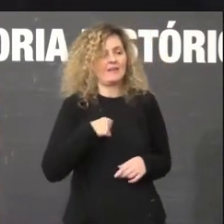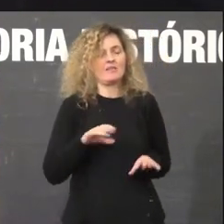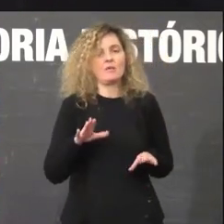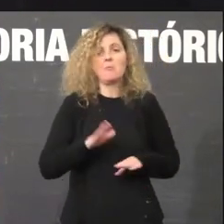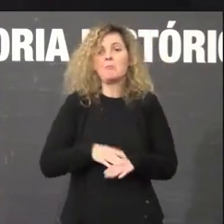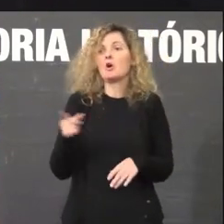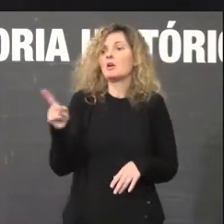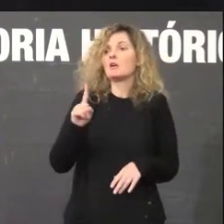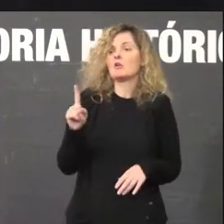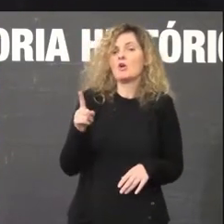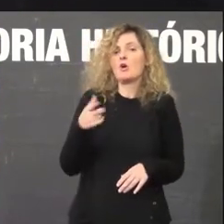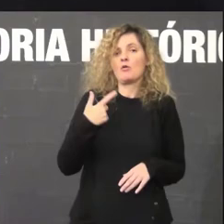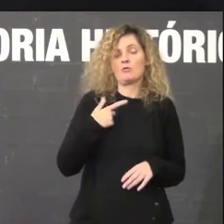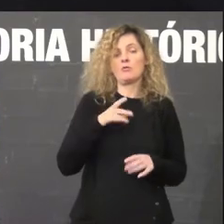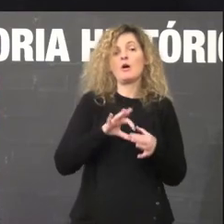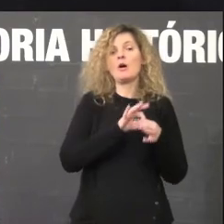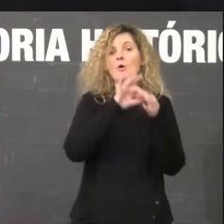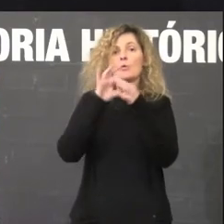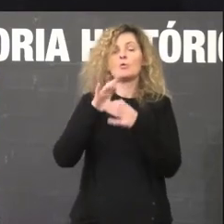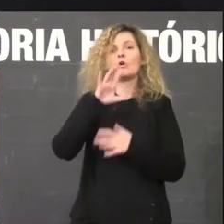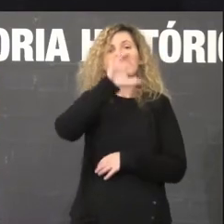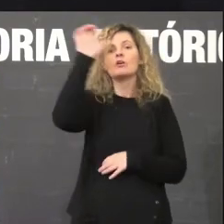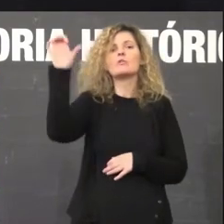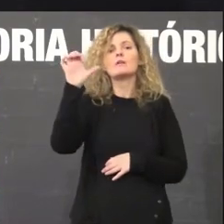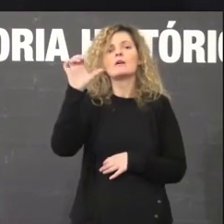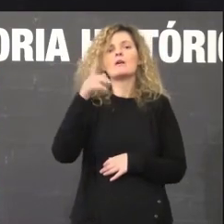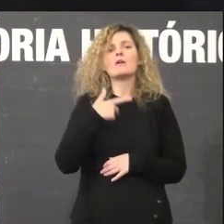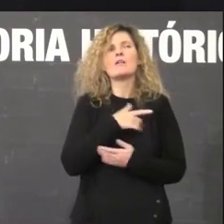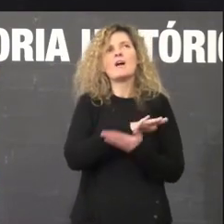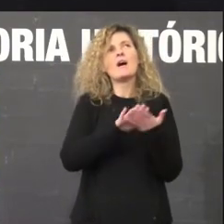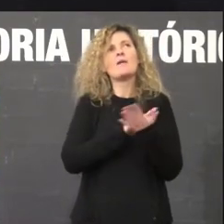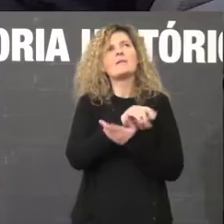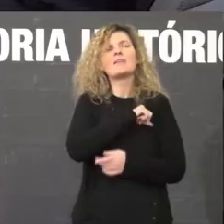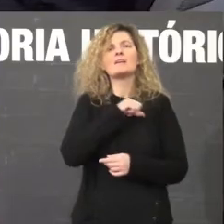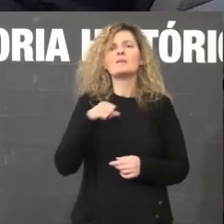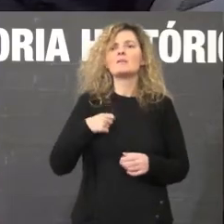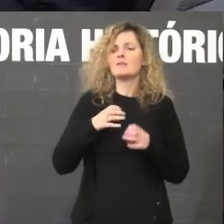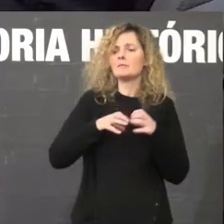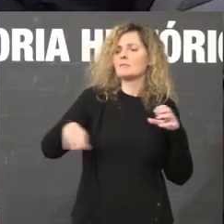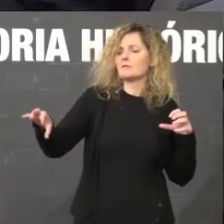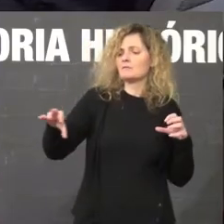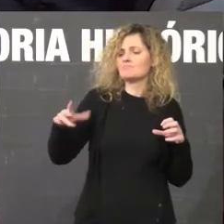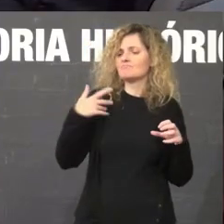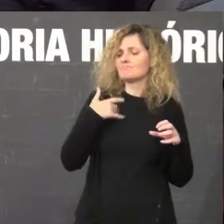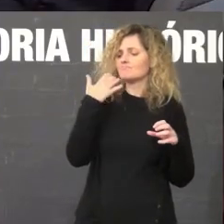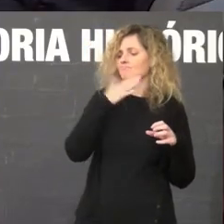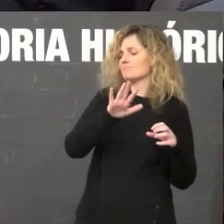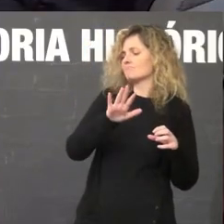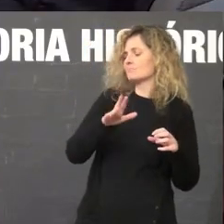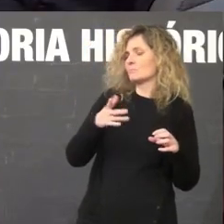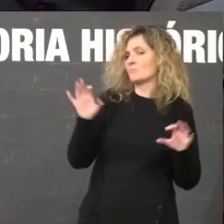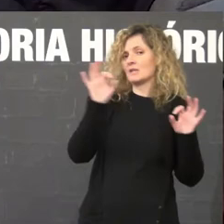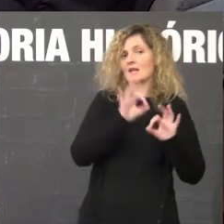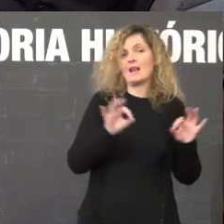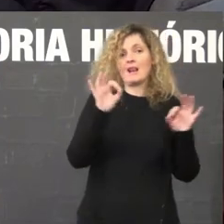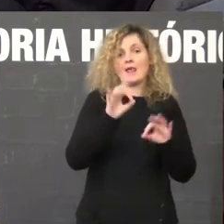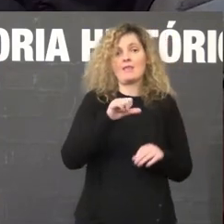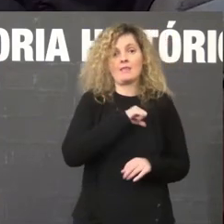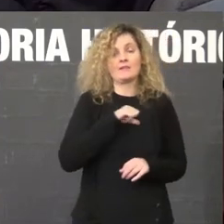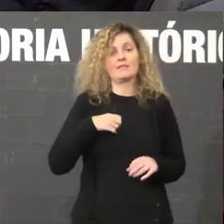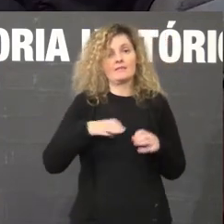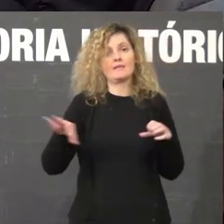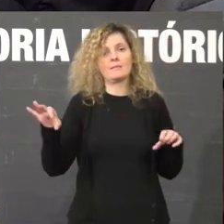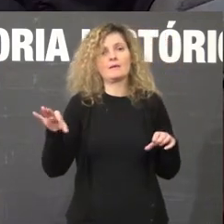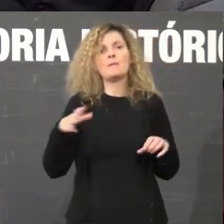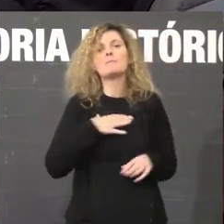non, porque hoxe desde a Unión Europea, claro, falar da independencia é unha cousa bastante utópica porque naide é independente, pero